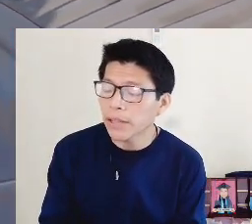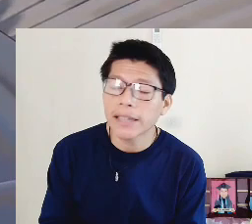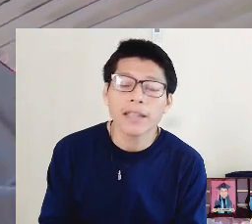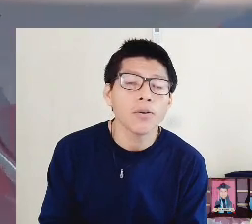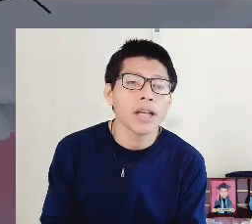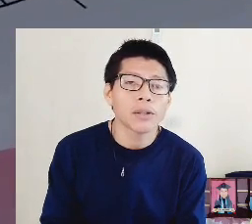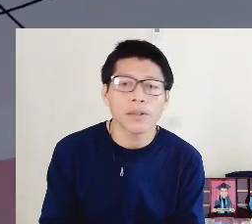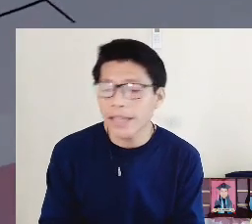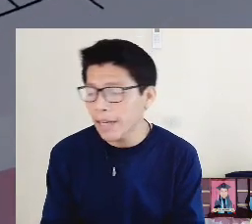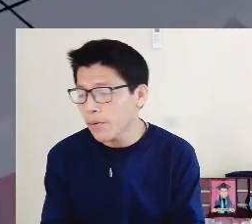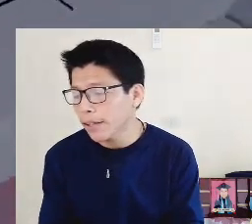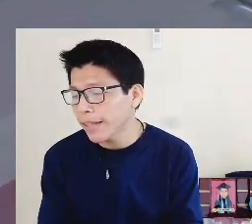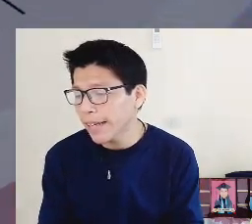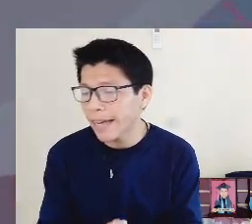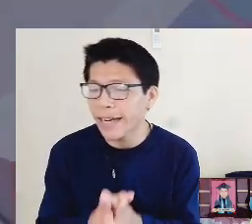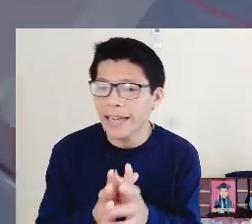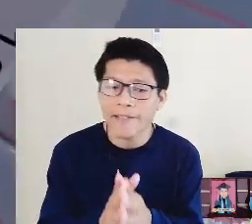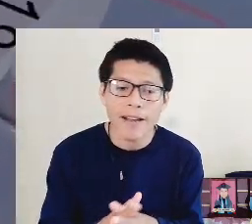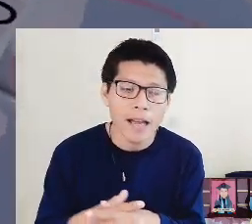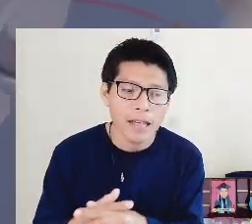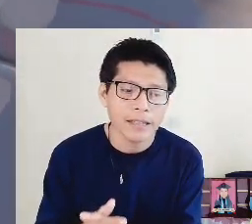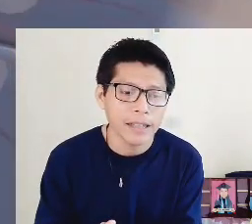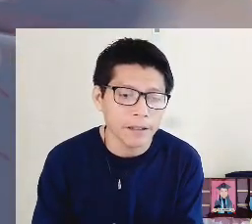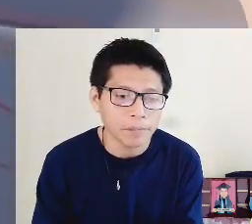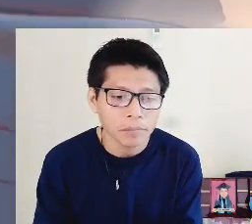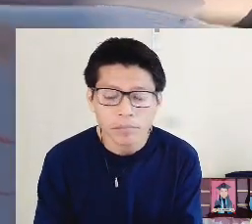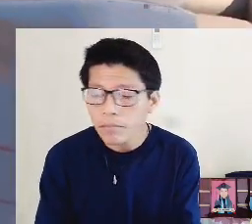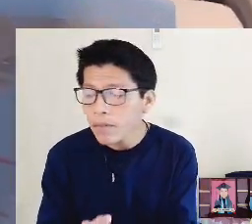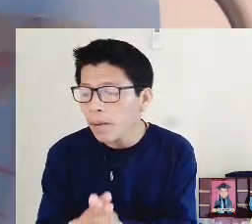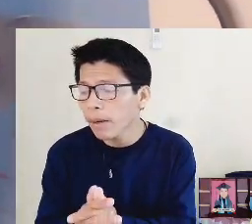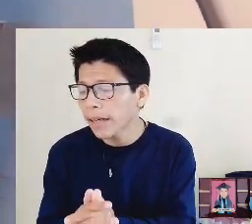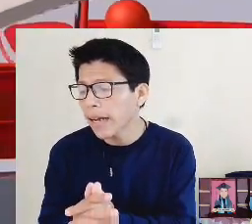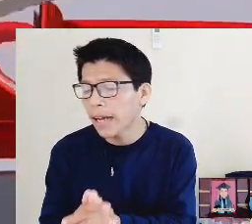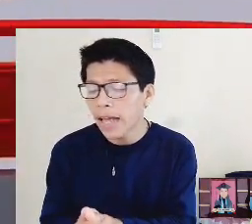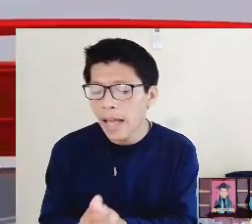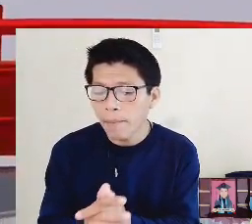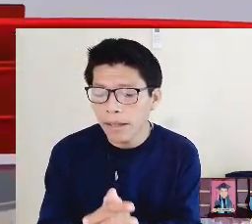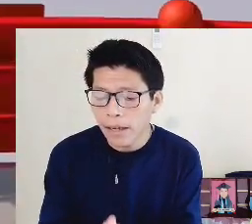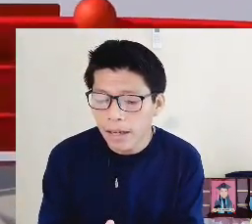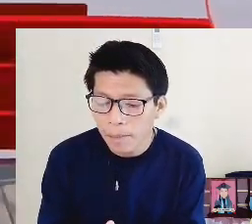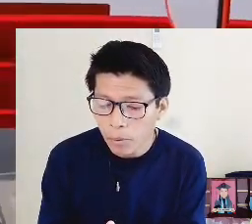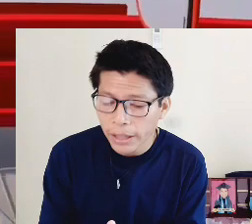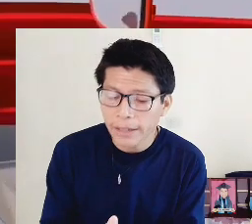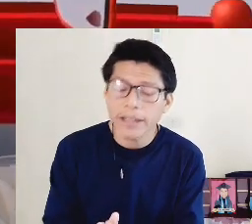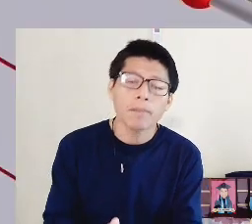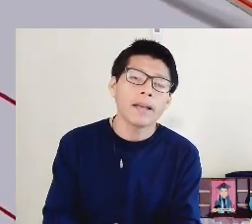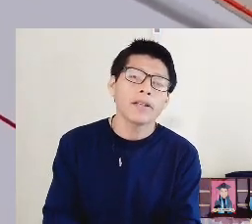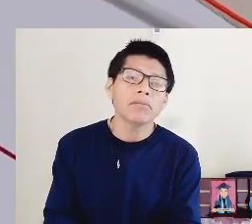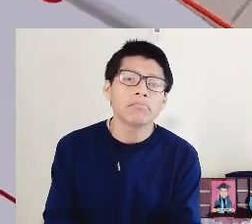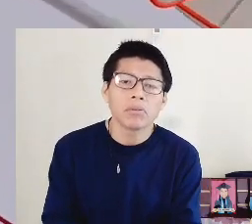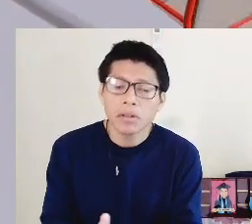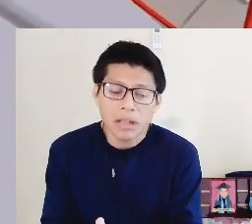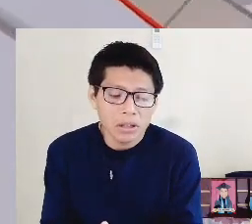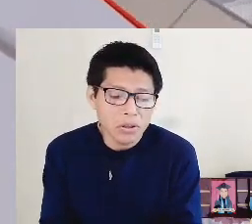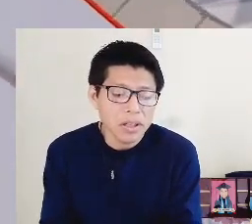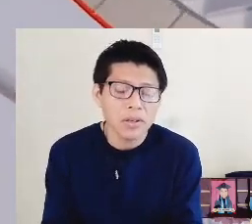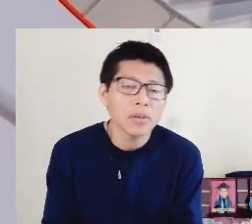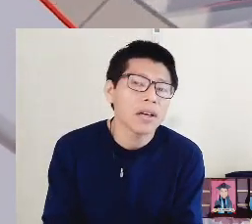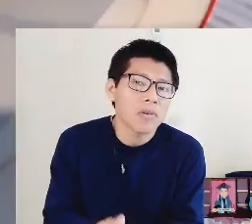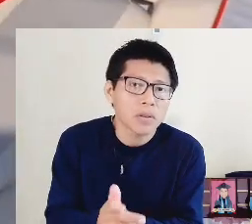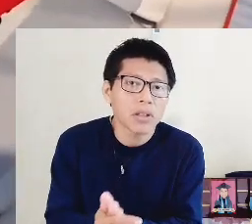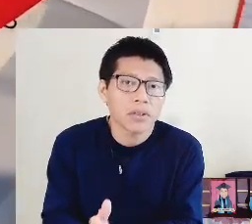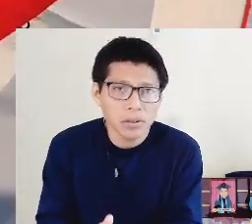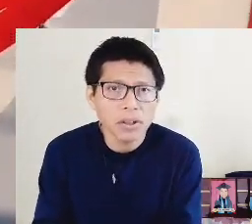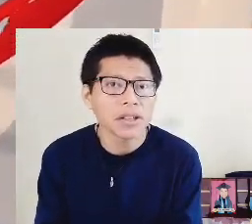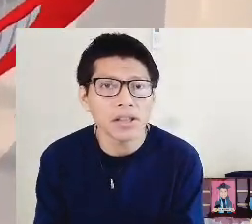pasa vamos a ver qué es lo que sucede con esta queja que va este van a van a poner ante el pleno porque yo